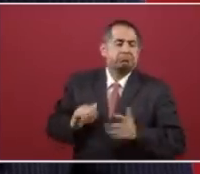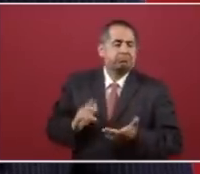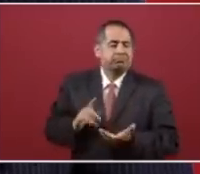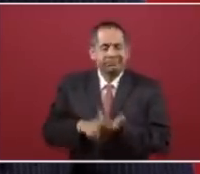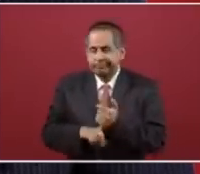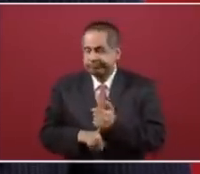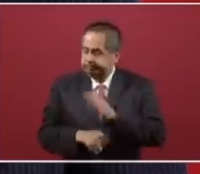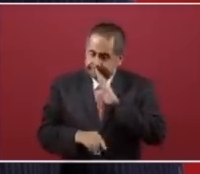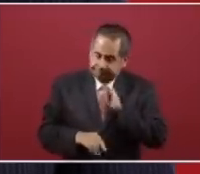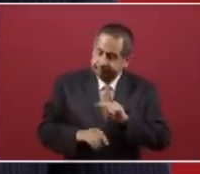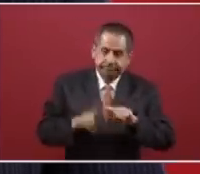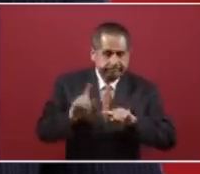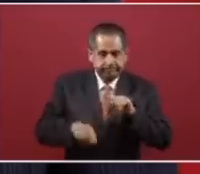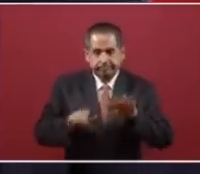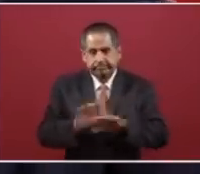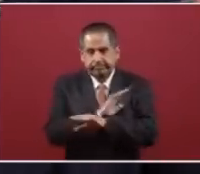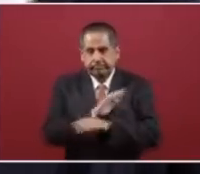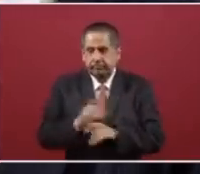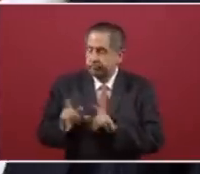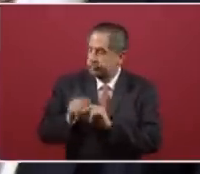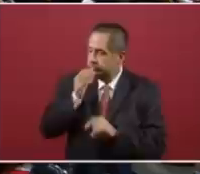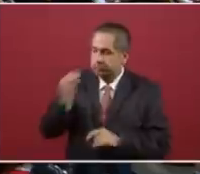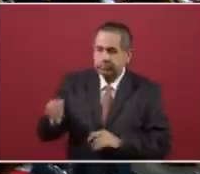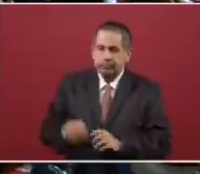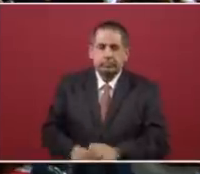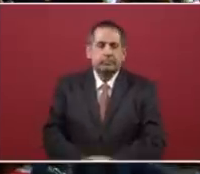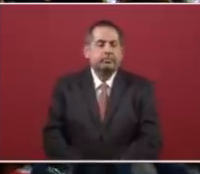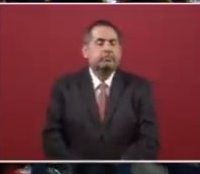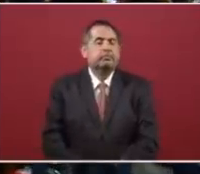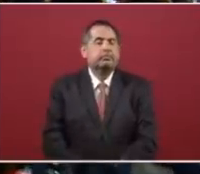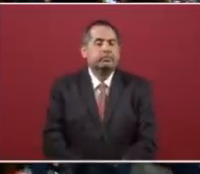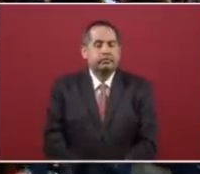irregularidades es cuanto presente